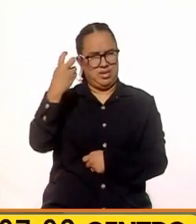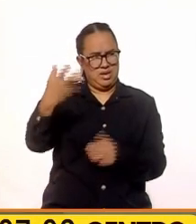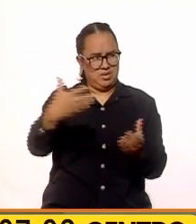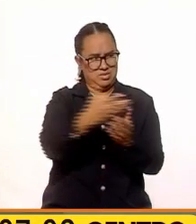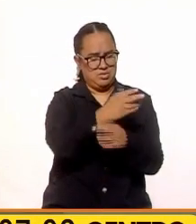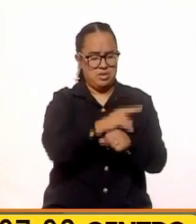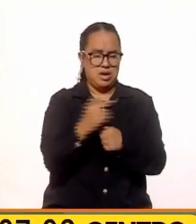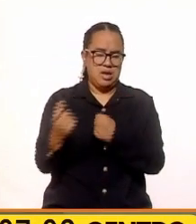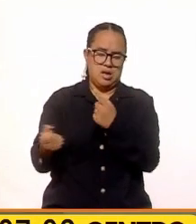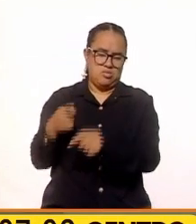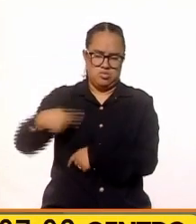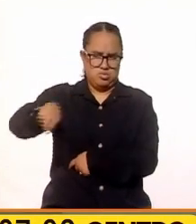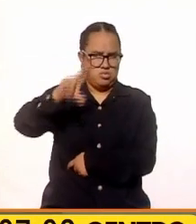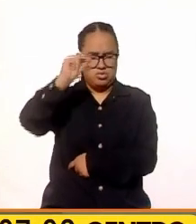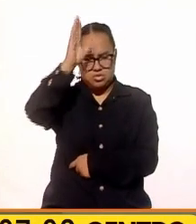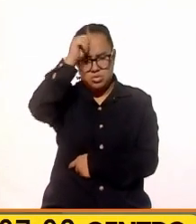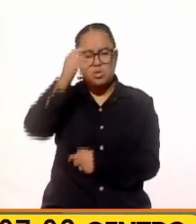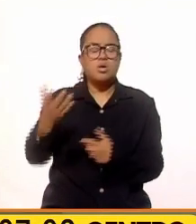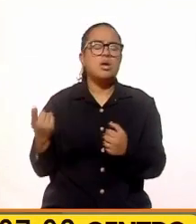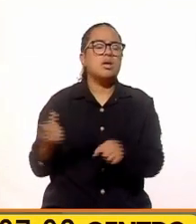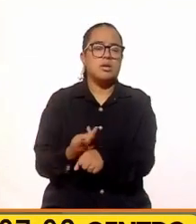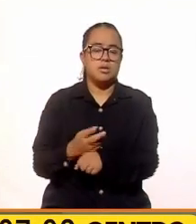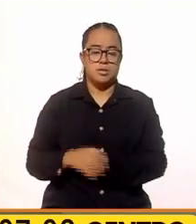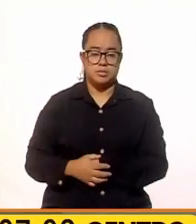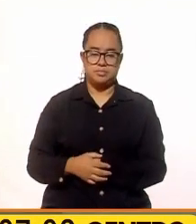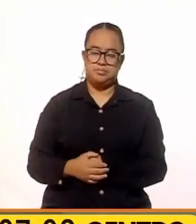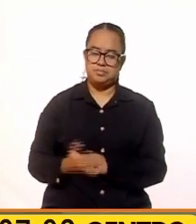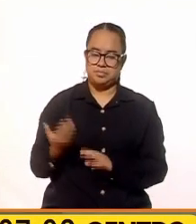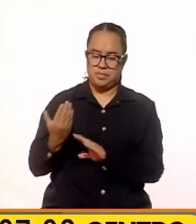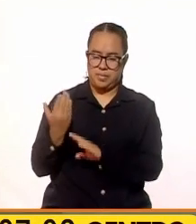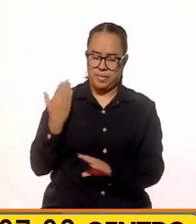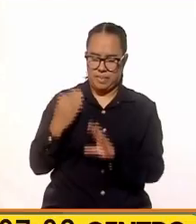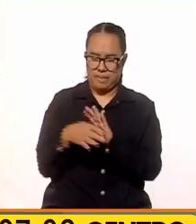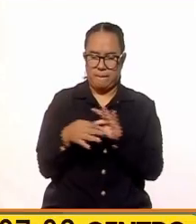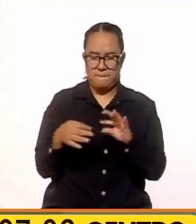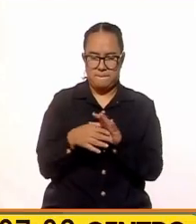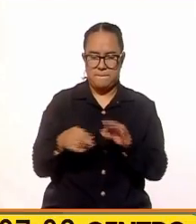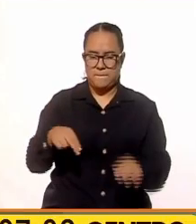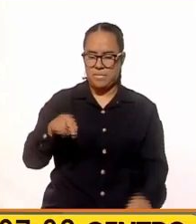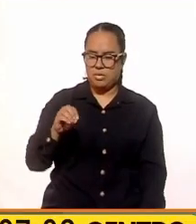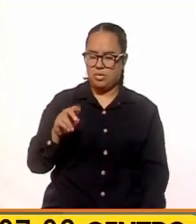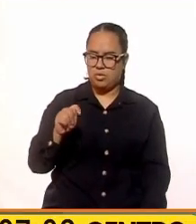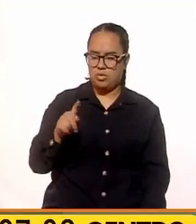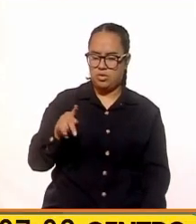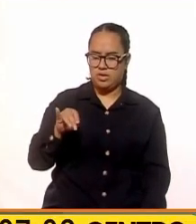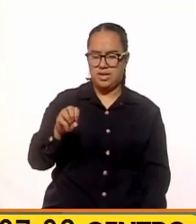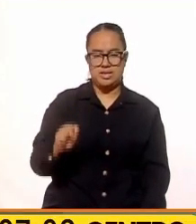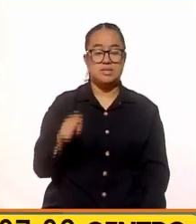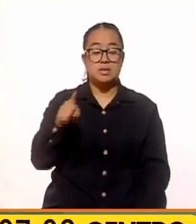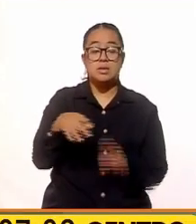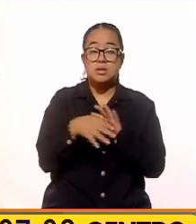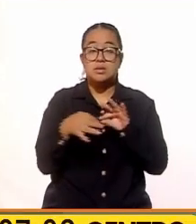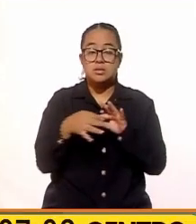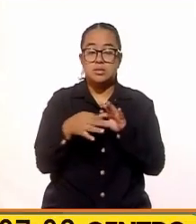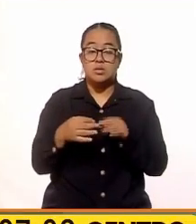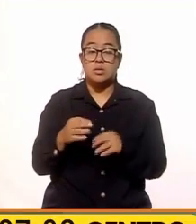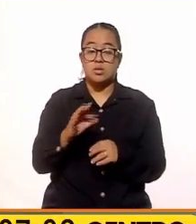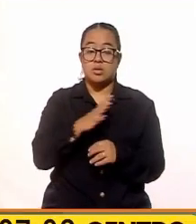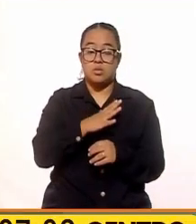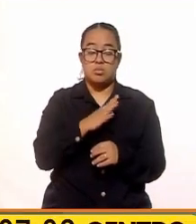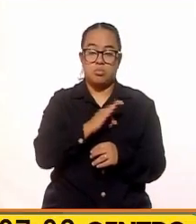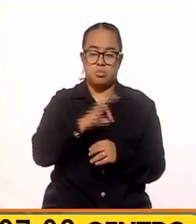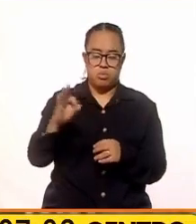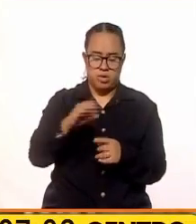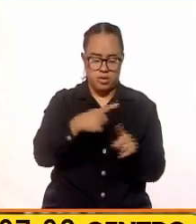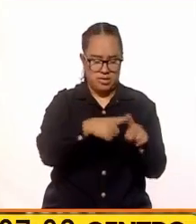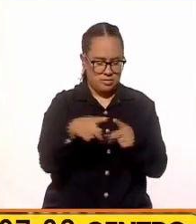Venezuela? Las movilizaciones recientes denominadas No Kings parecían anunciar una fuerte oposición en las